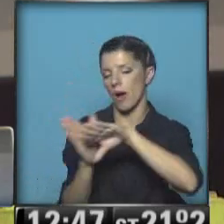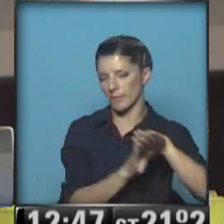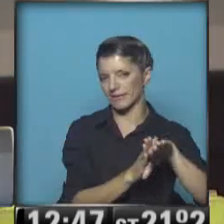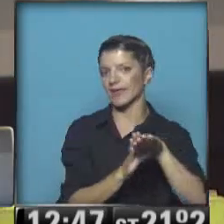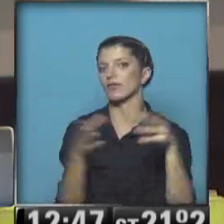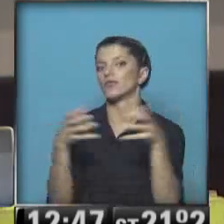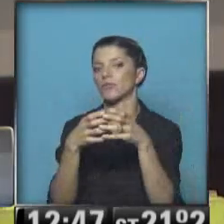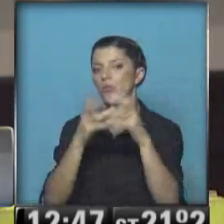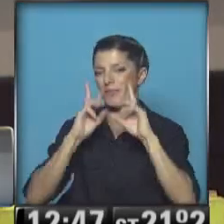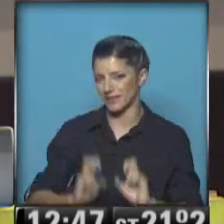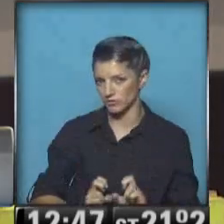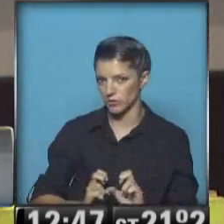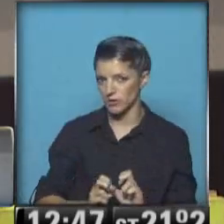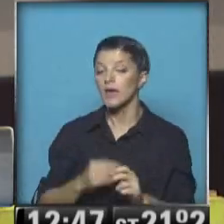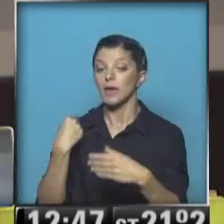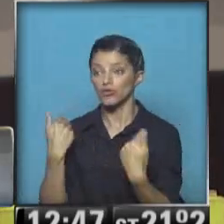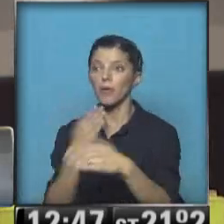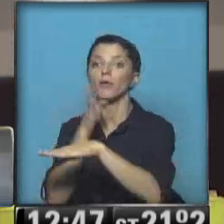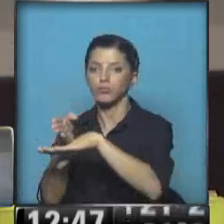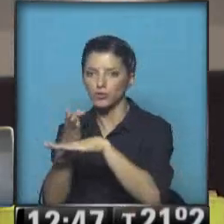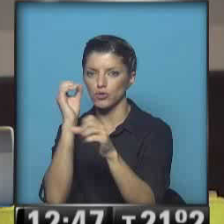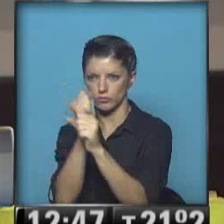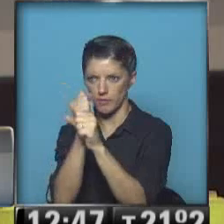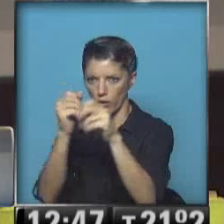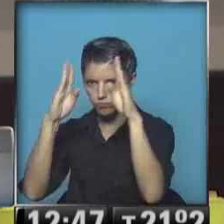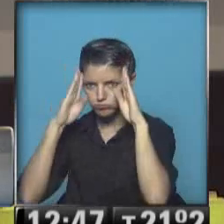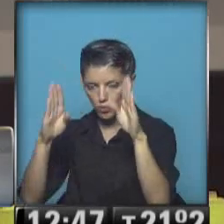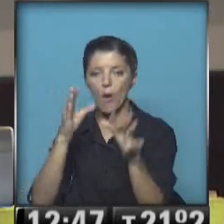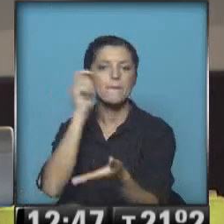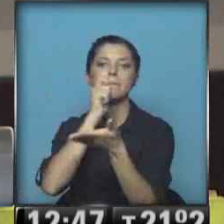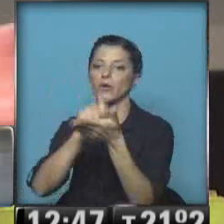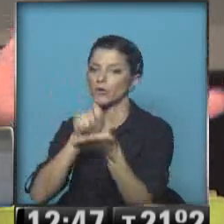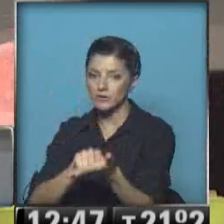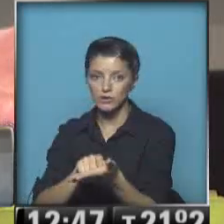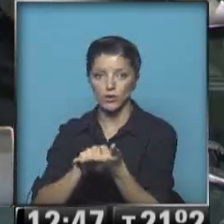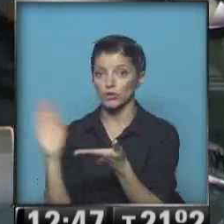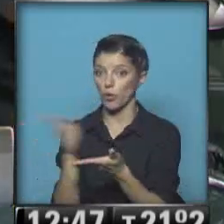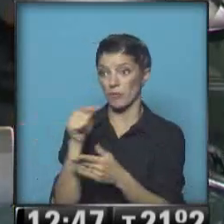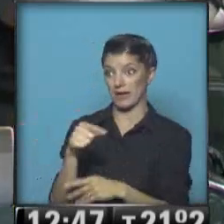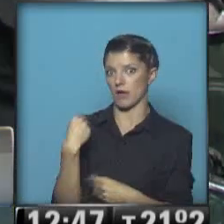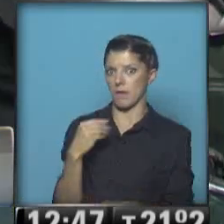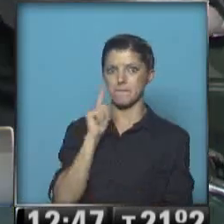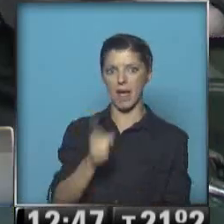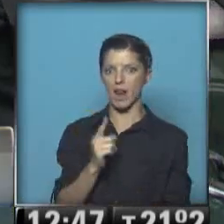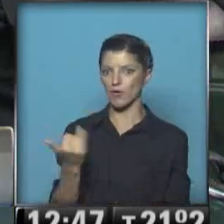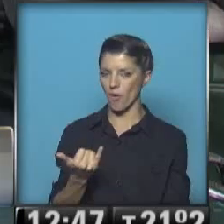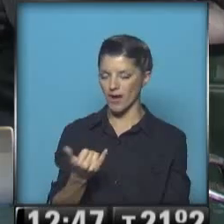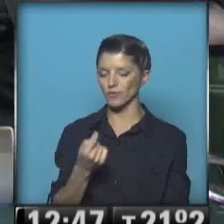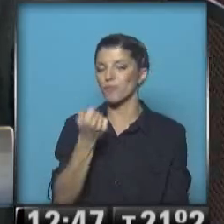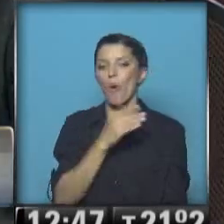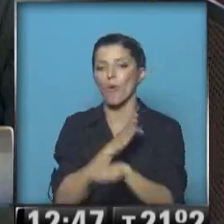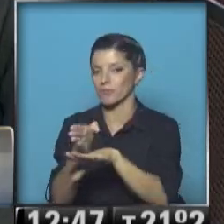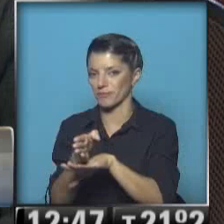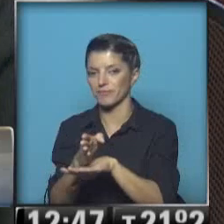inteligencia Y que pueda hacer un trabajo serio periodístico académico antropológico porque es super peligroso Claro aparte quería